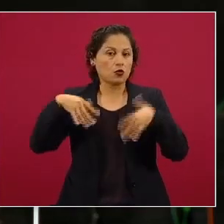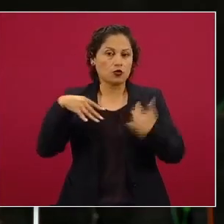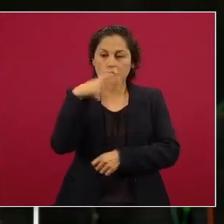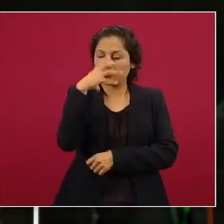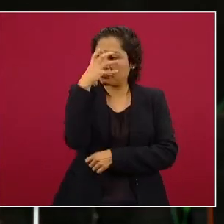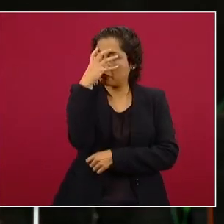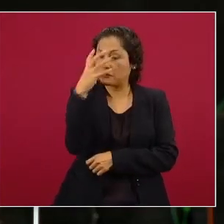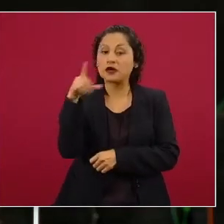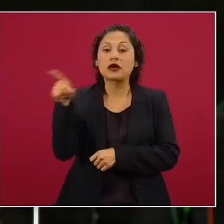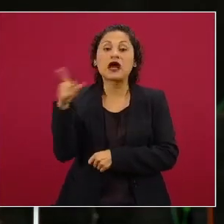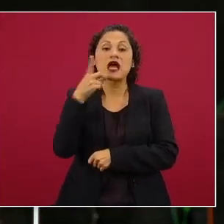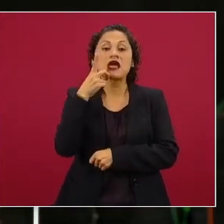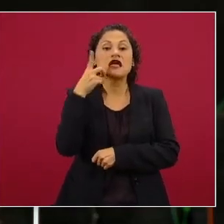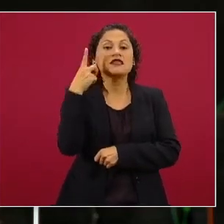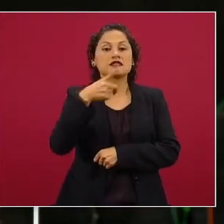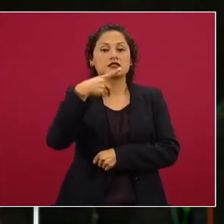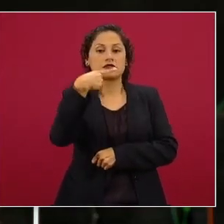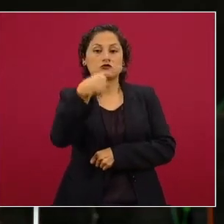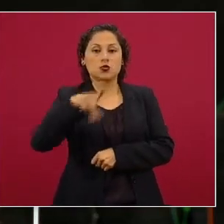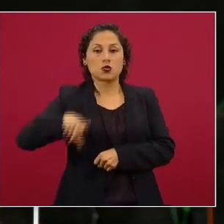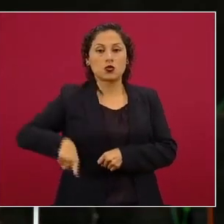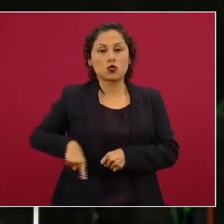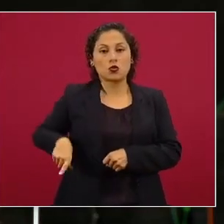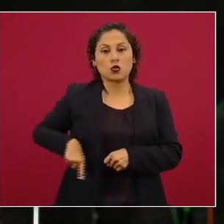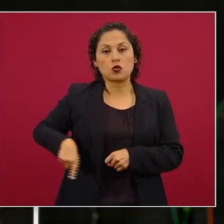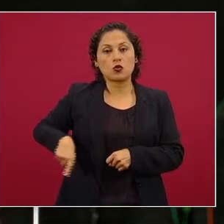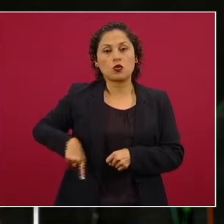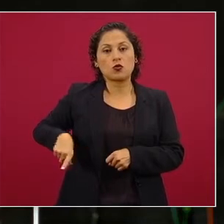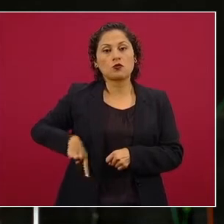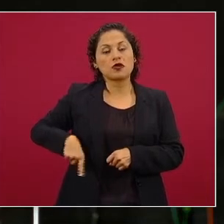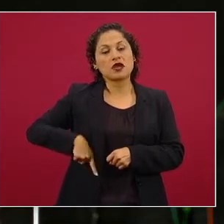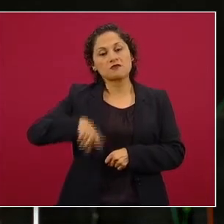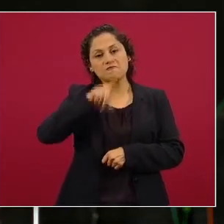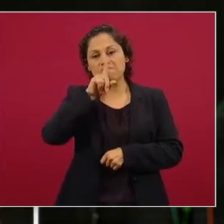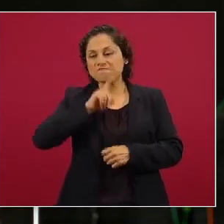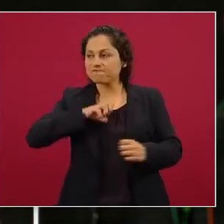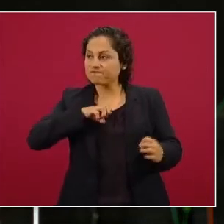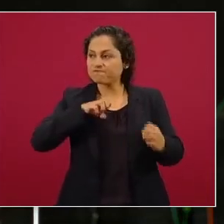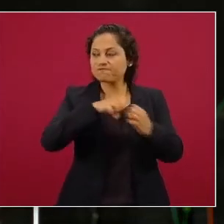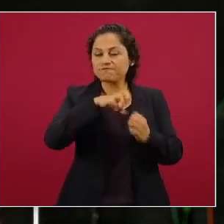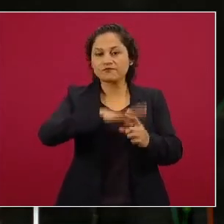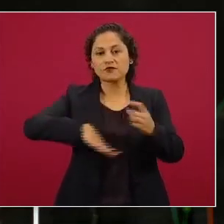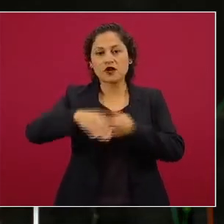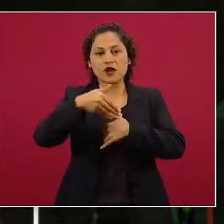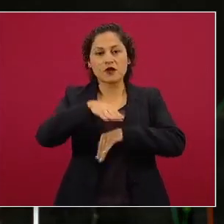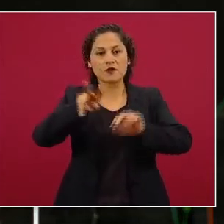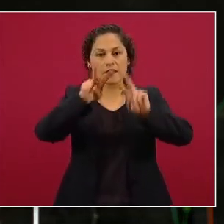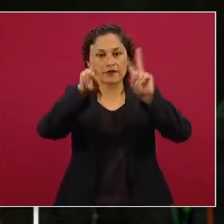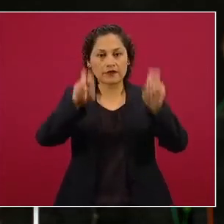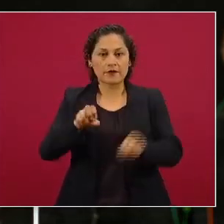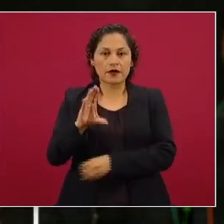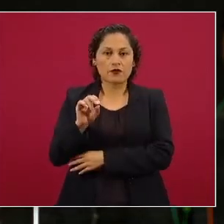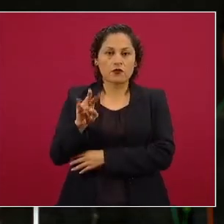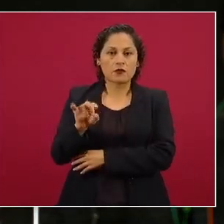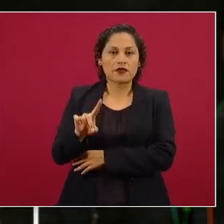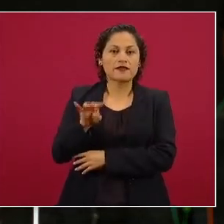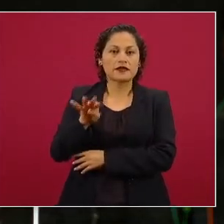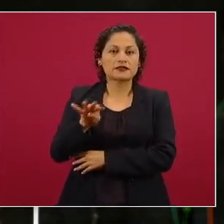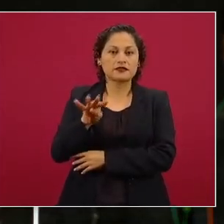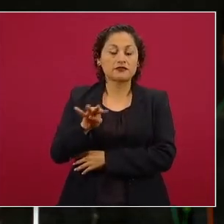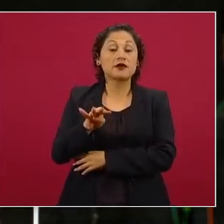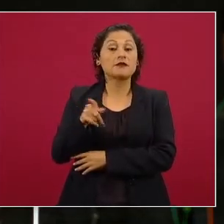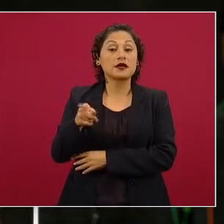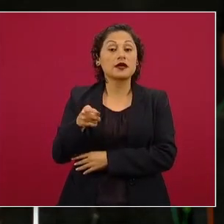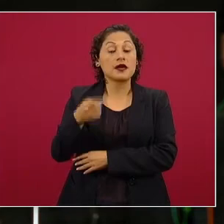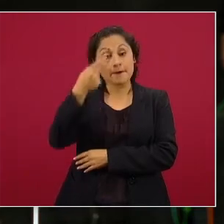está engañando a México con el tema de la pandemia del COVID-19 a través del doctor Hugo López-Gatell, que ha sido